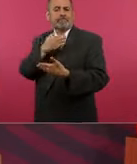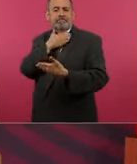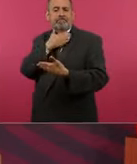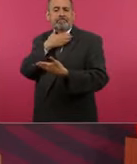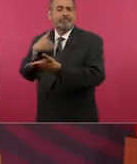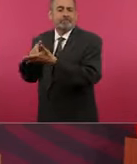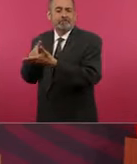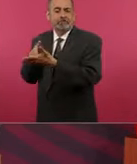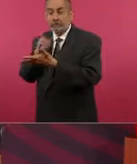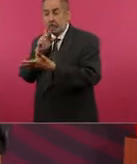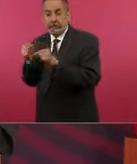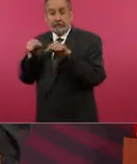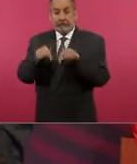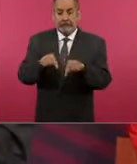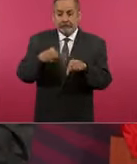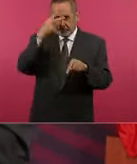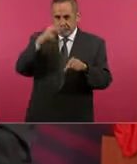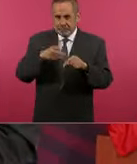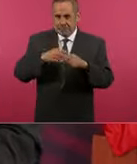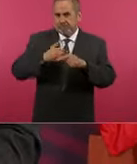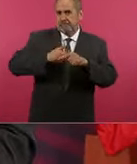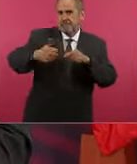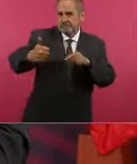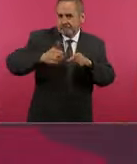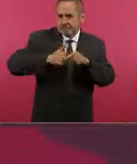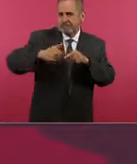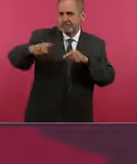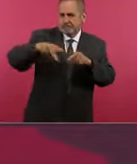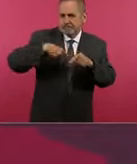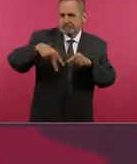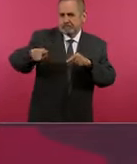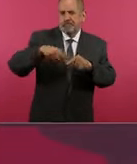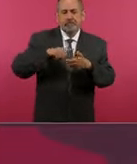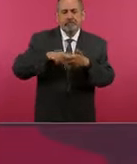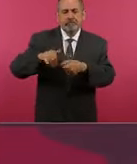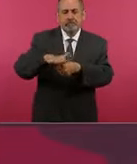para unir los océanos es el istmo.